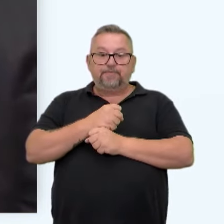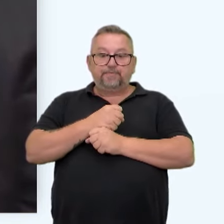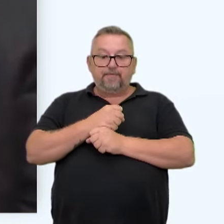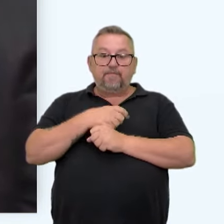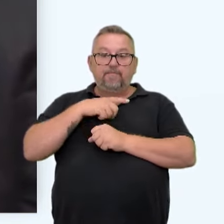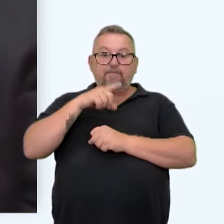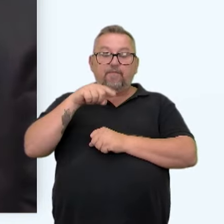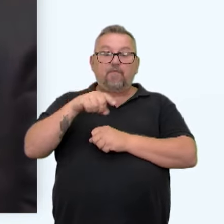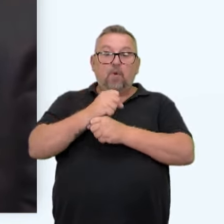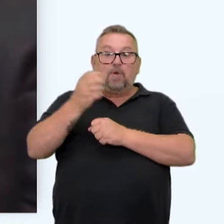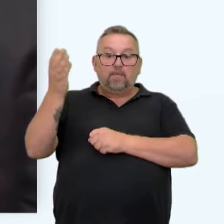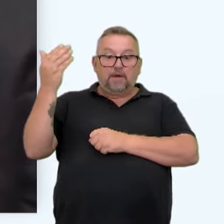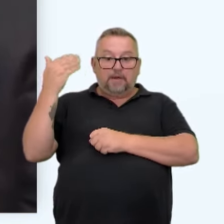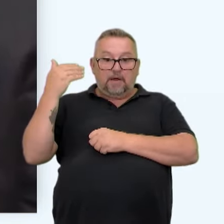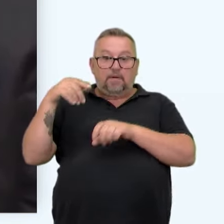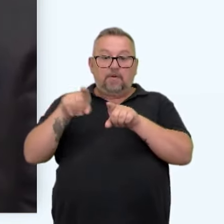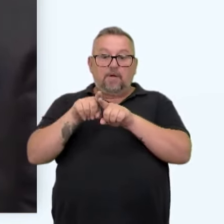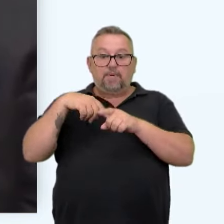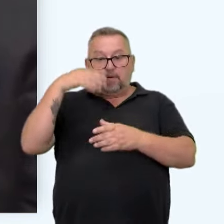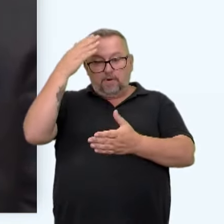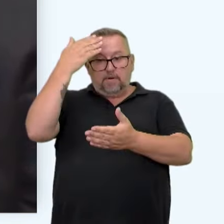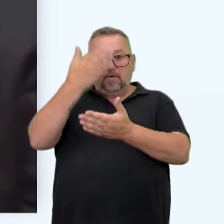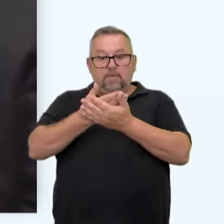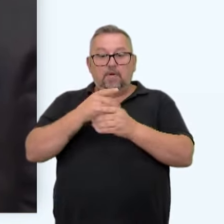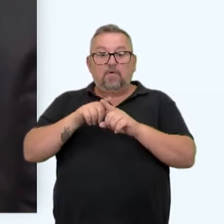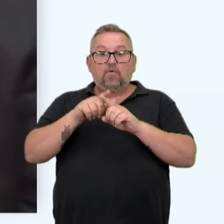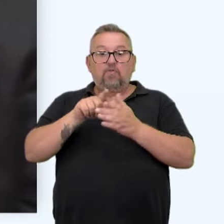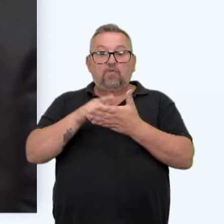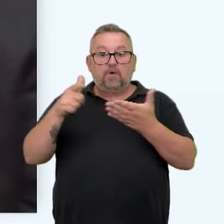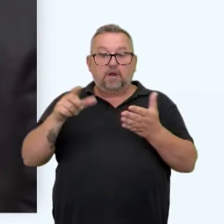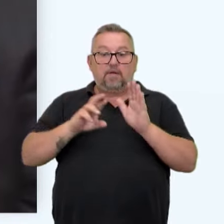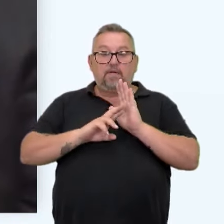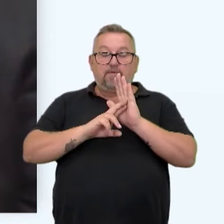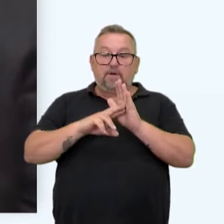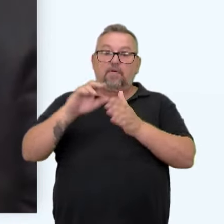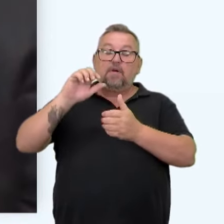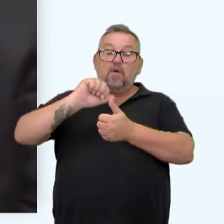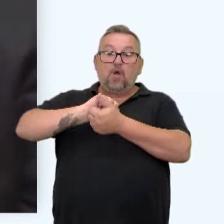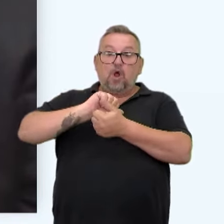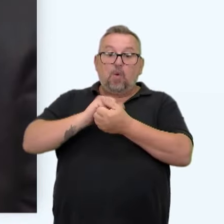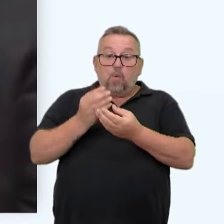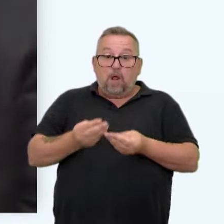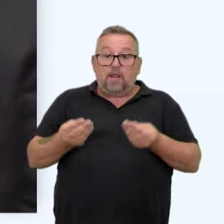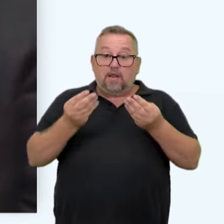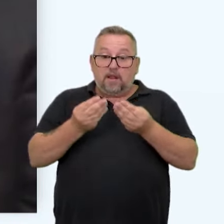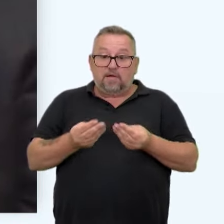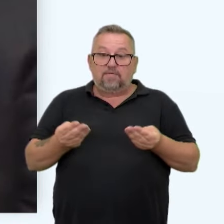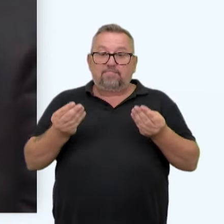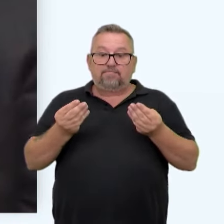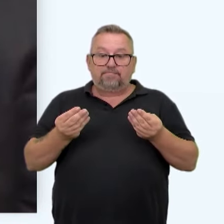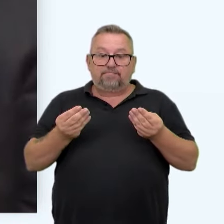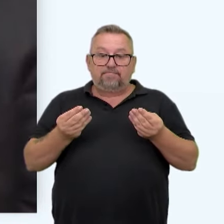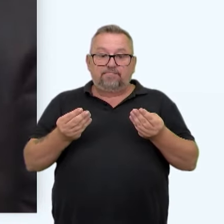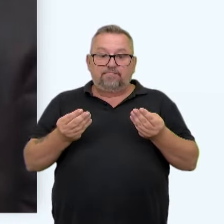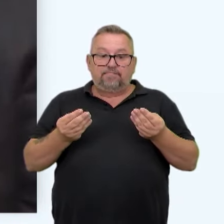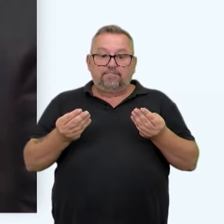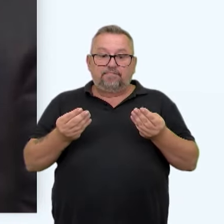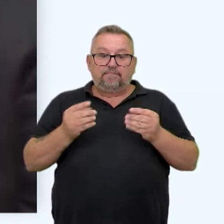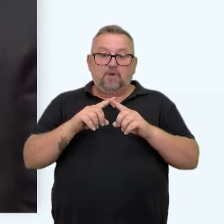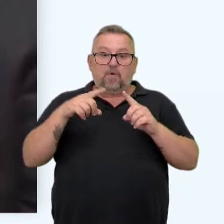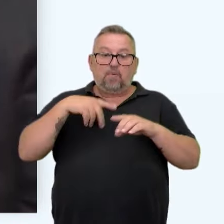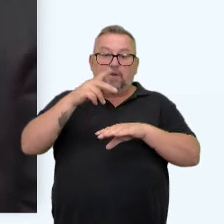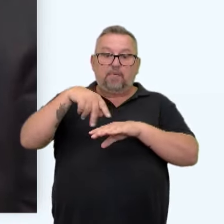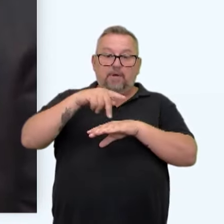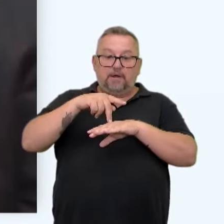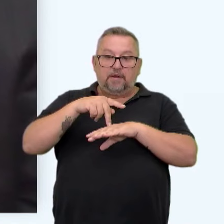año pasado, yo creo que todavía, sobre todo para los periódicos de referencia, para los periódicos de calidad como El País, el New